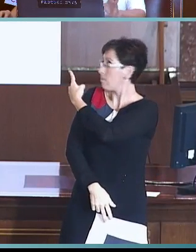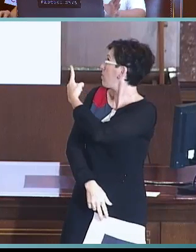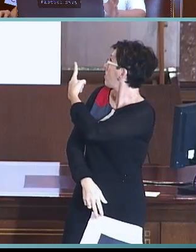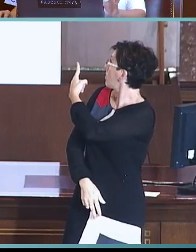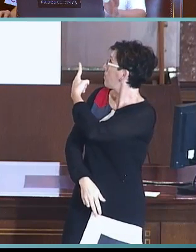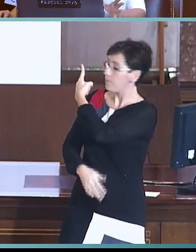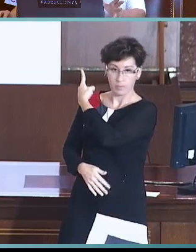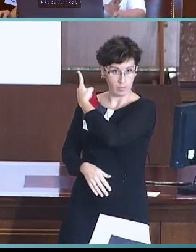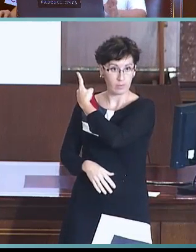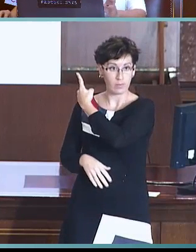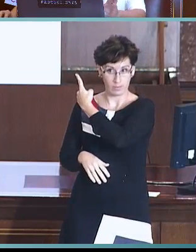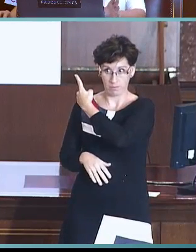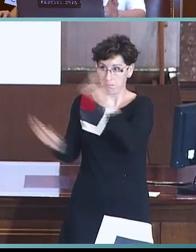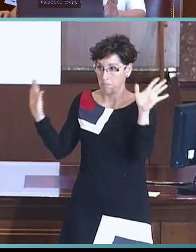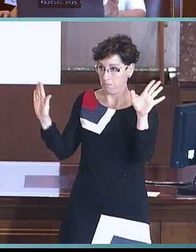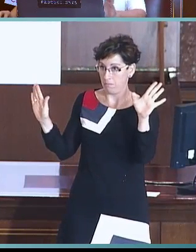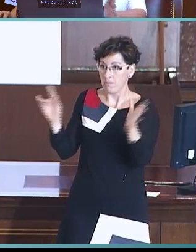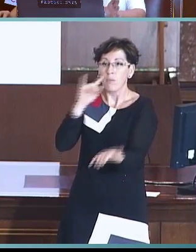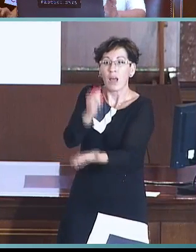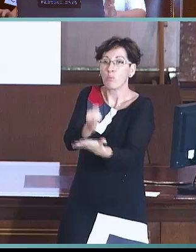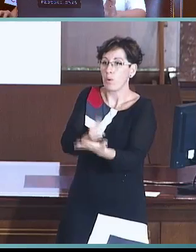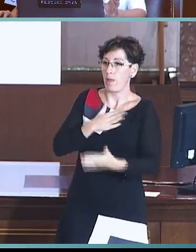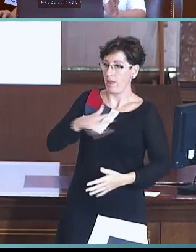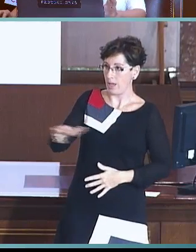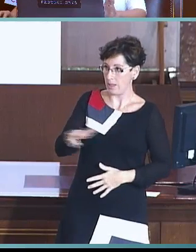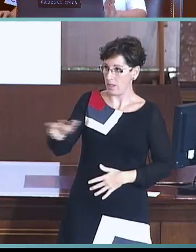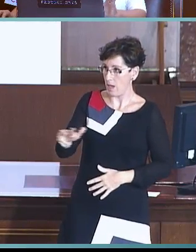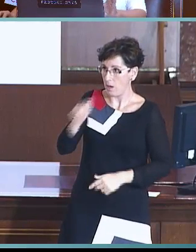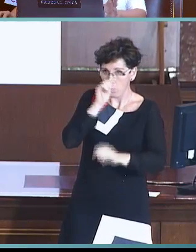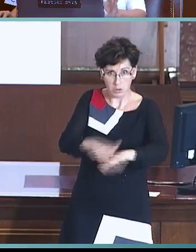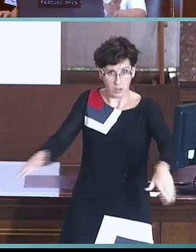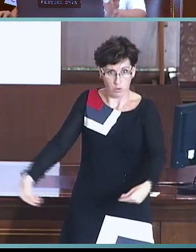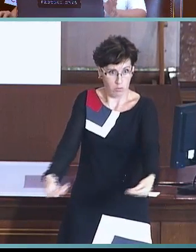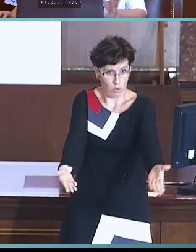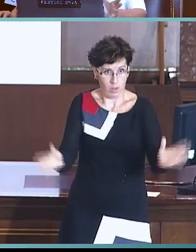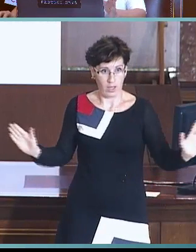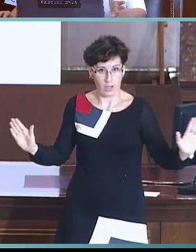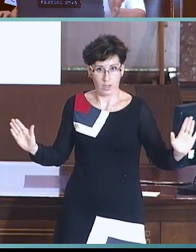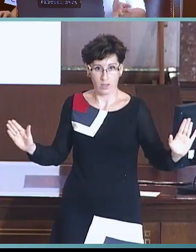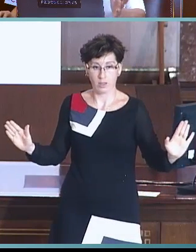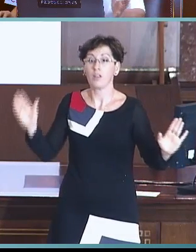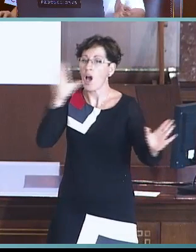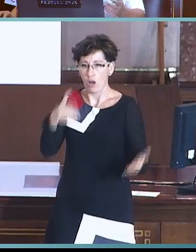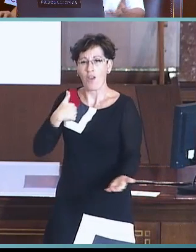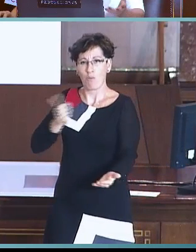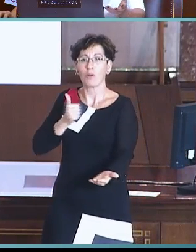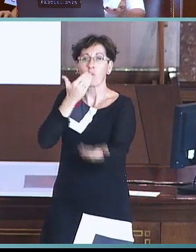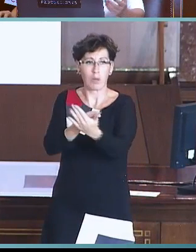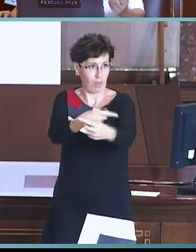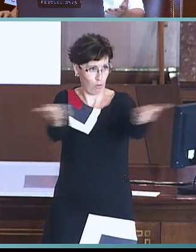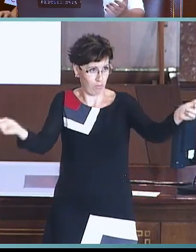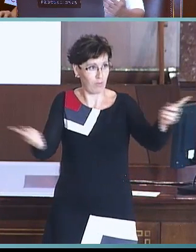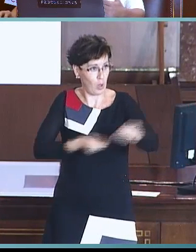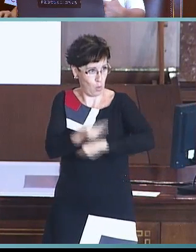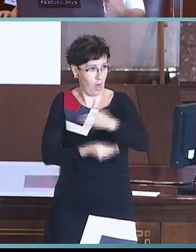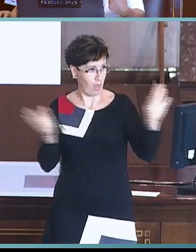ejemplo que presentamos a los niños de la prueba de lengua castellana y lo que le decimos al niño, y os lo pido ahora a vosotros que lo hagáis, es, os voy